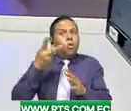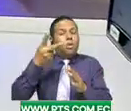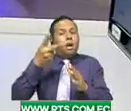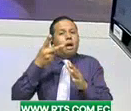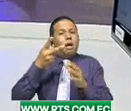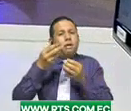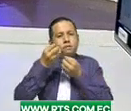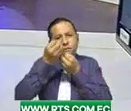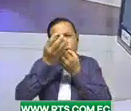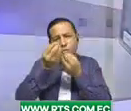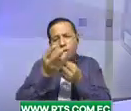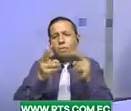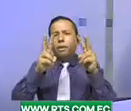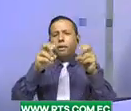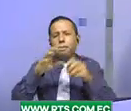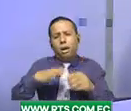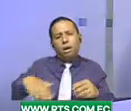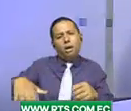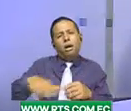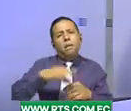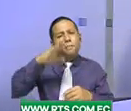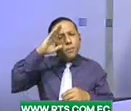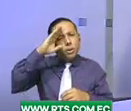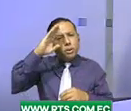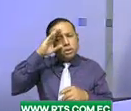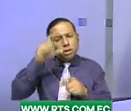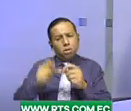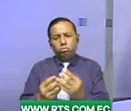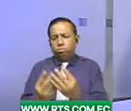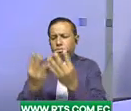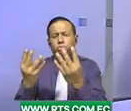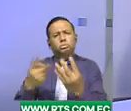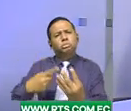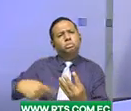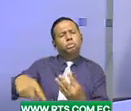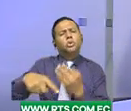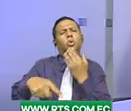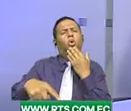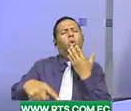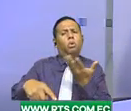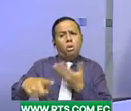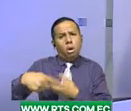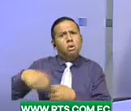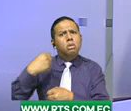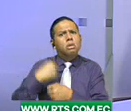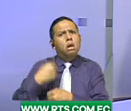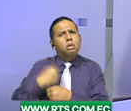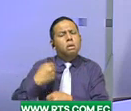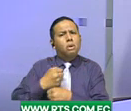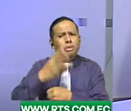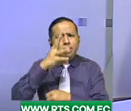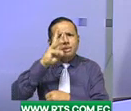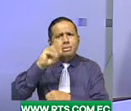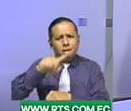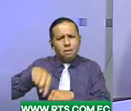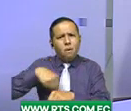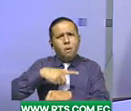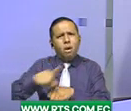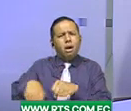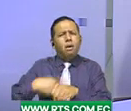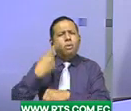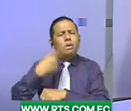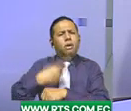que sucede dentro de las filas policiales. Les contamos que los gendarmes de servicio preventivo trabajan 16 horas diarias. Además,